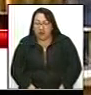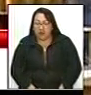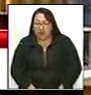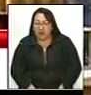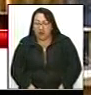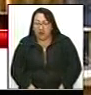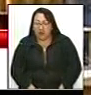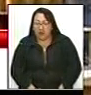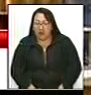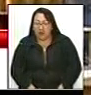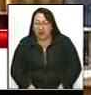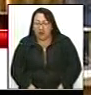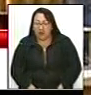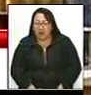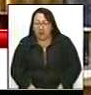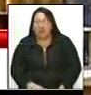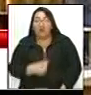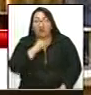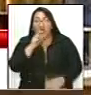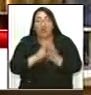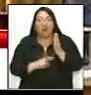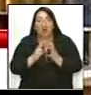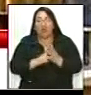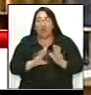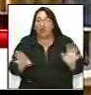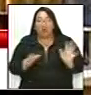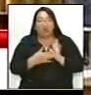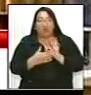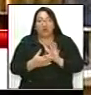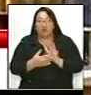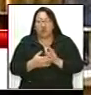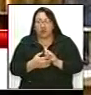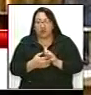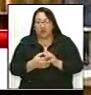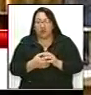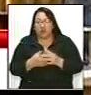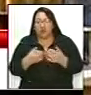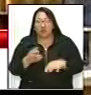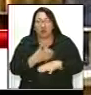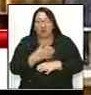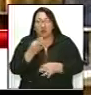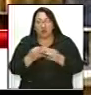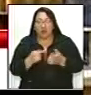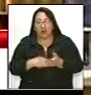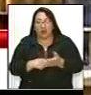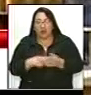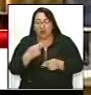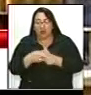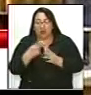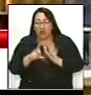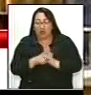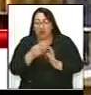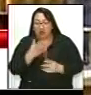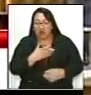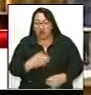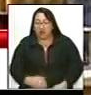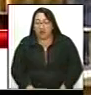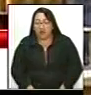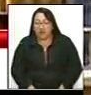falta de una reglamentación y no se han presentado las razones debidamente justificadas que se denominan legítimas. Gracias,